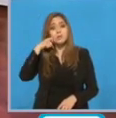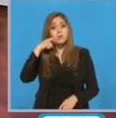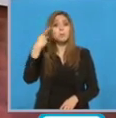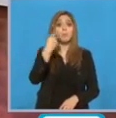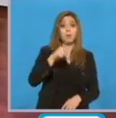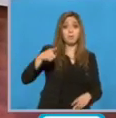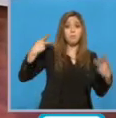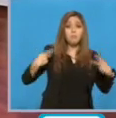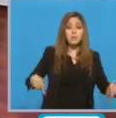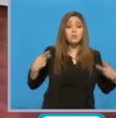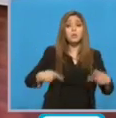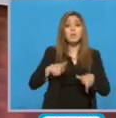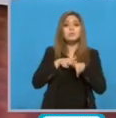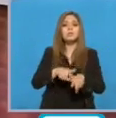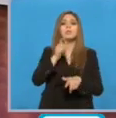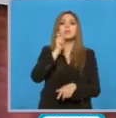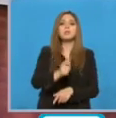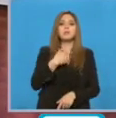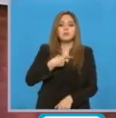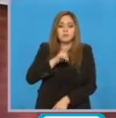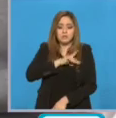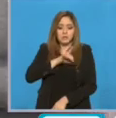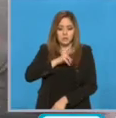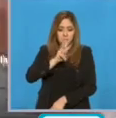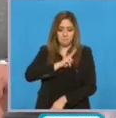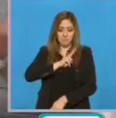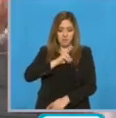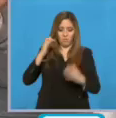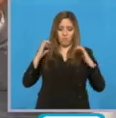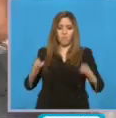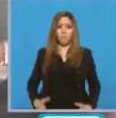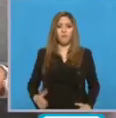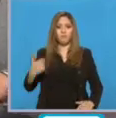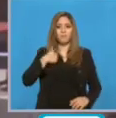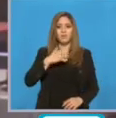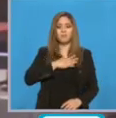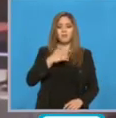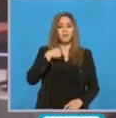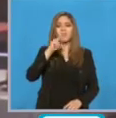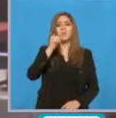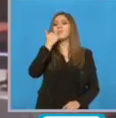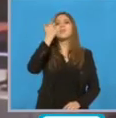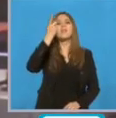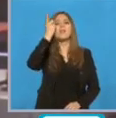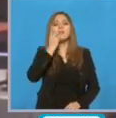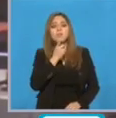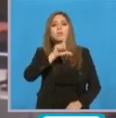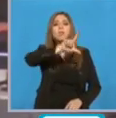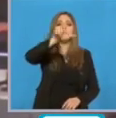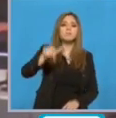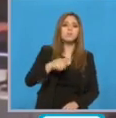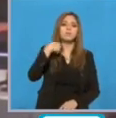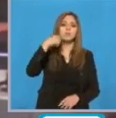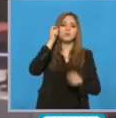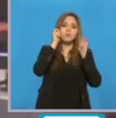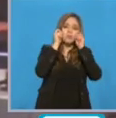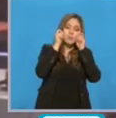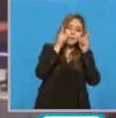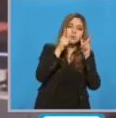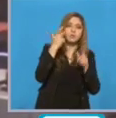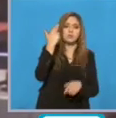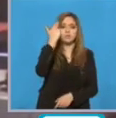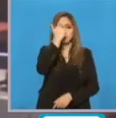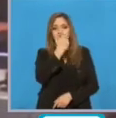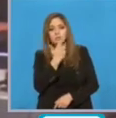actos se siente muy atemorizada de sí misma. Pues Le sí. empieza a tener miedo a dormir. Pues sí. Entonces empieza a tener otras alteraciones del